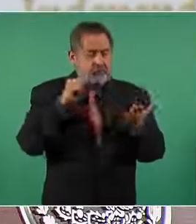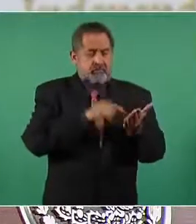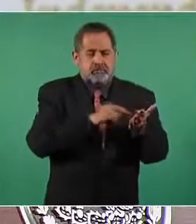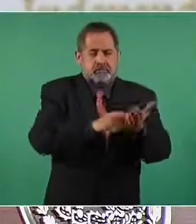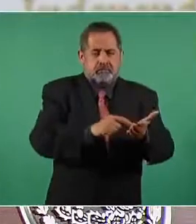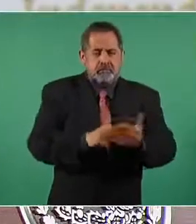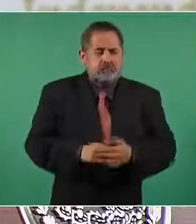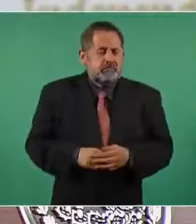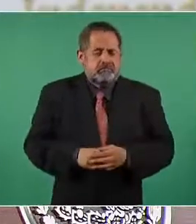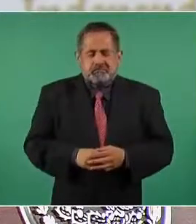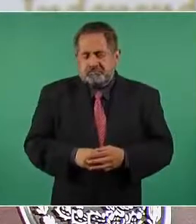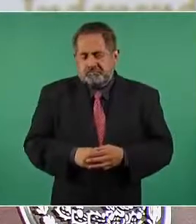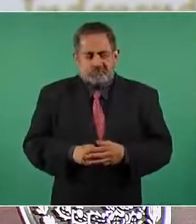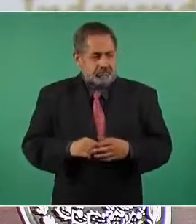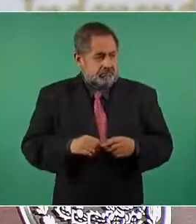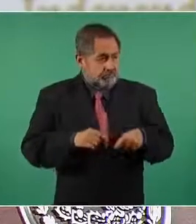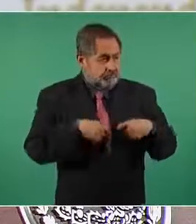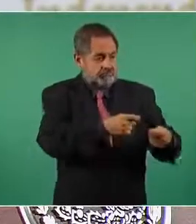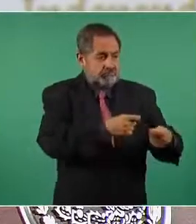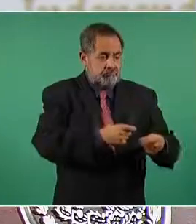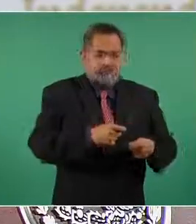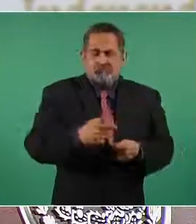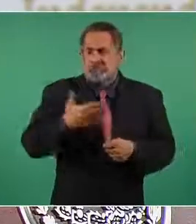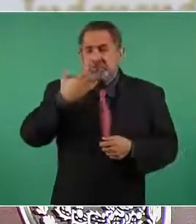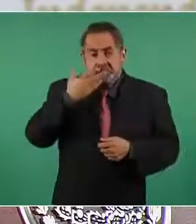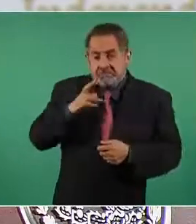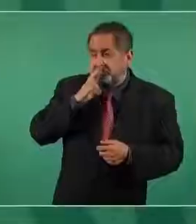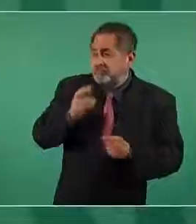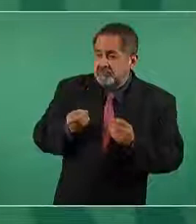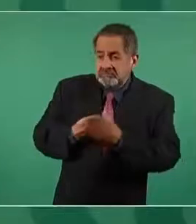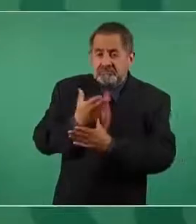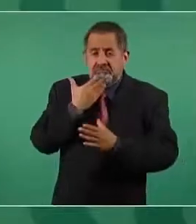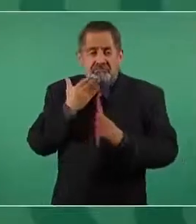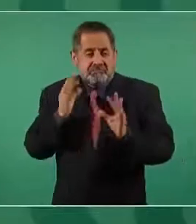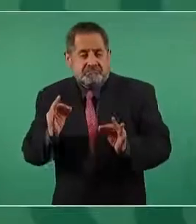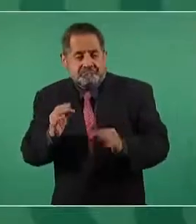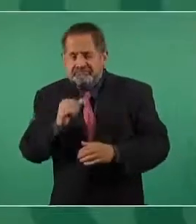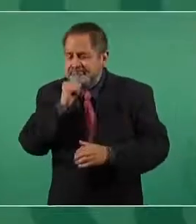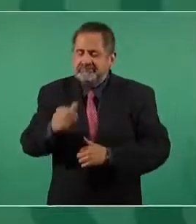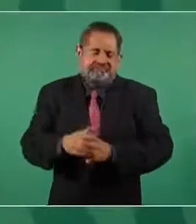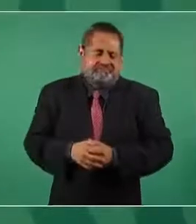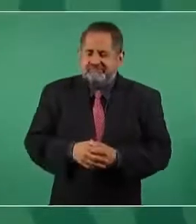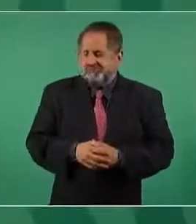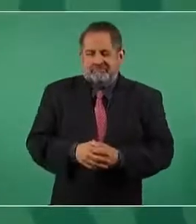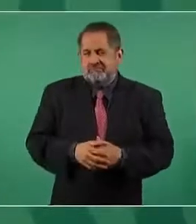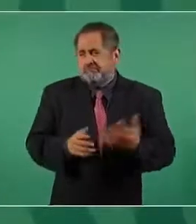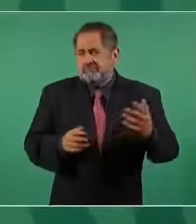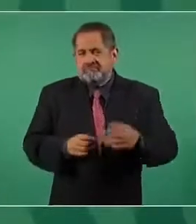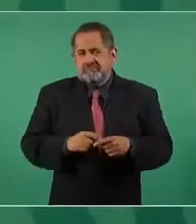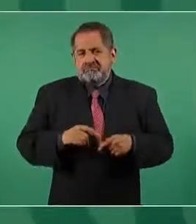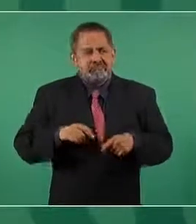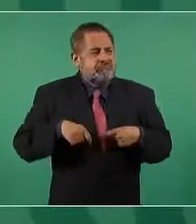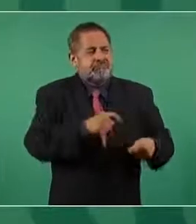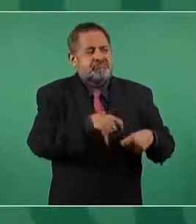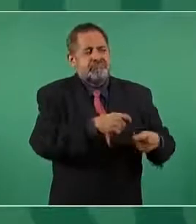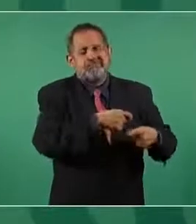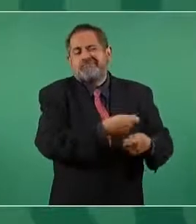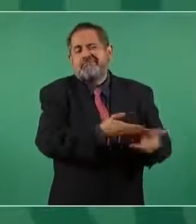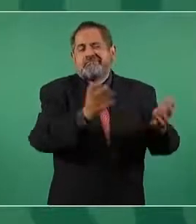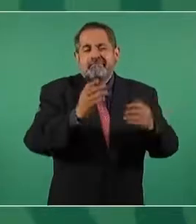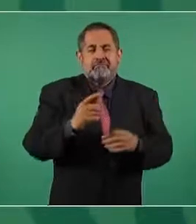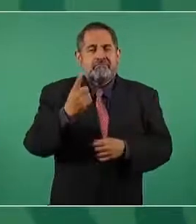pues no han dado buenos resultados. Se entregaron como 110